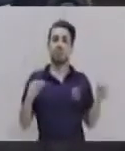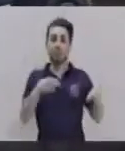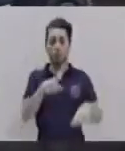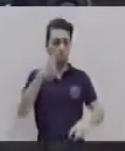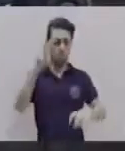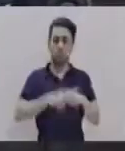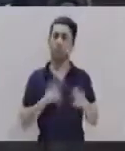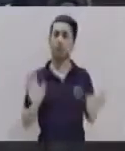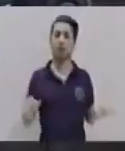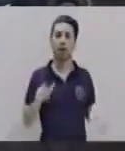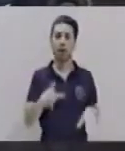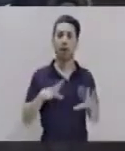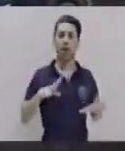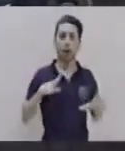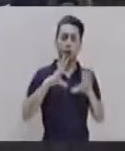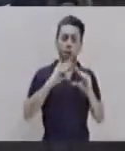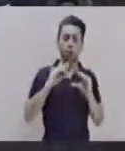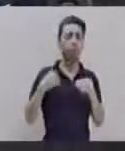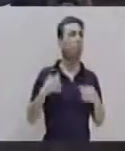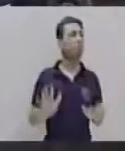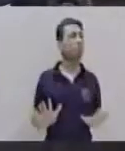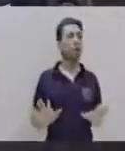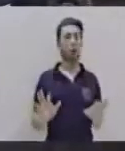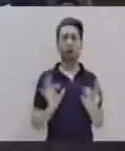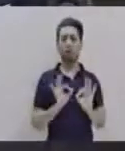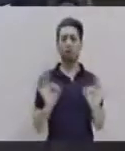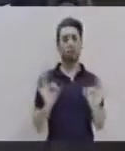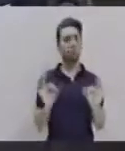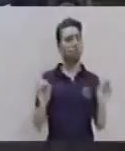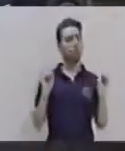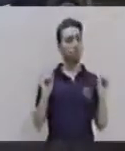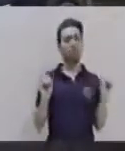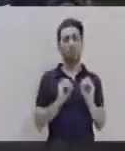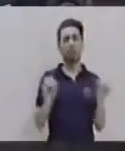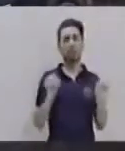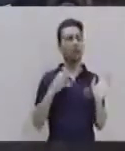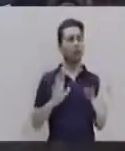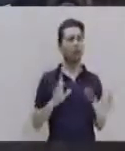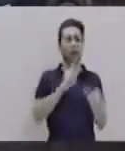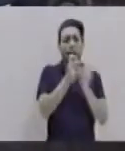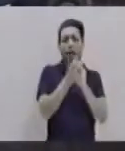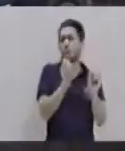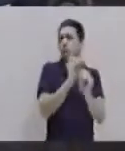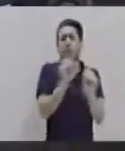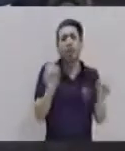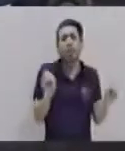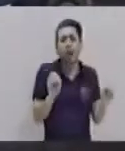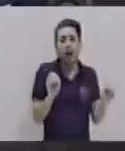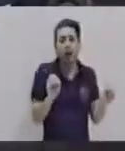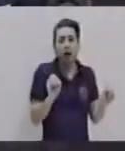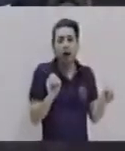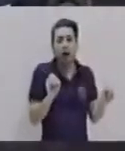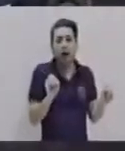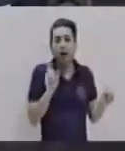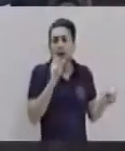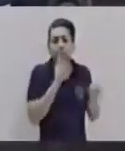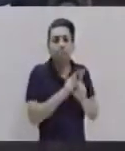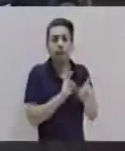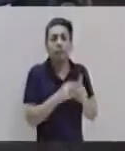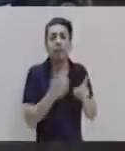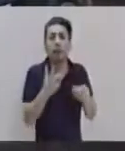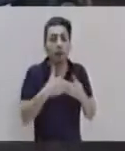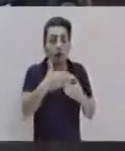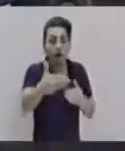es donde no ocurre nada. O sea, estamos en nuestra zona de confort, donde no hay cambios, pero tampoco hay,